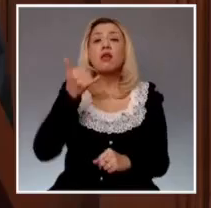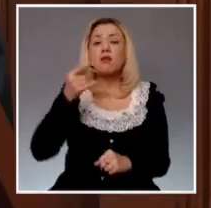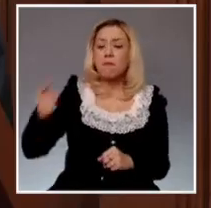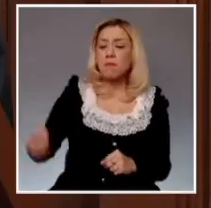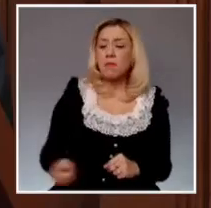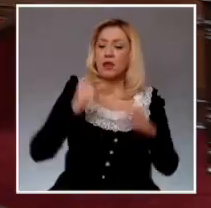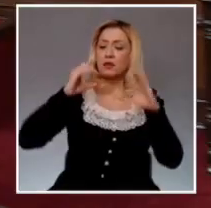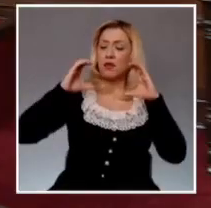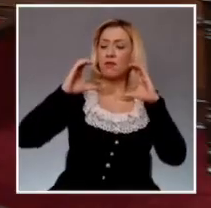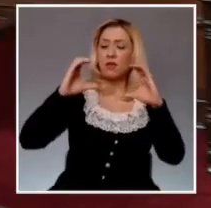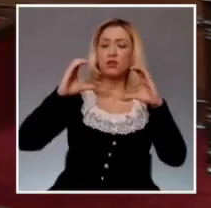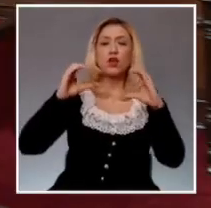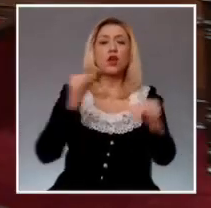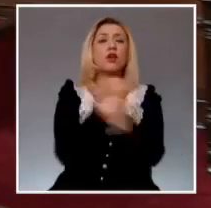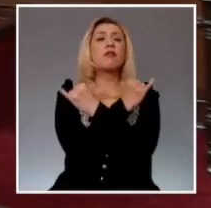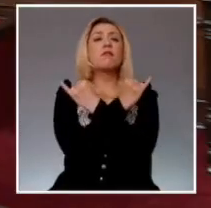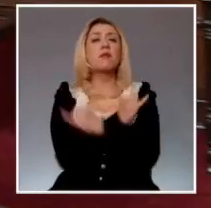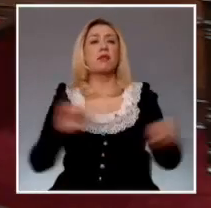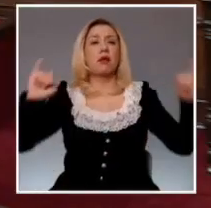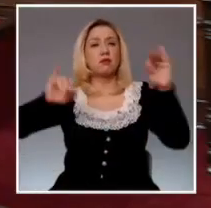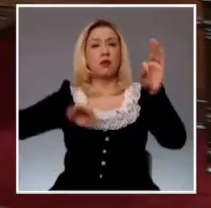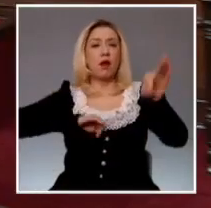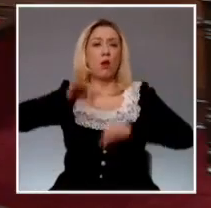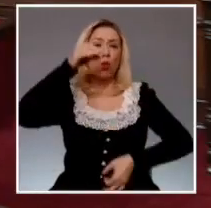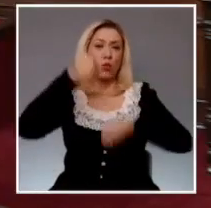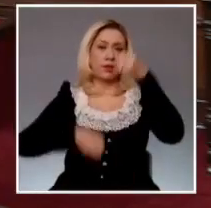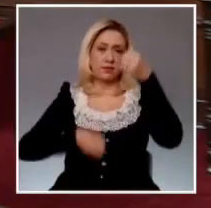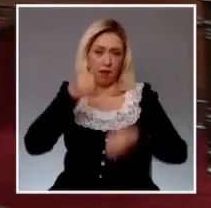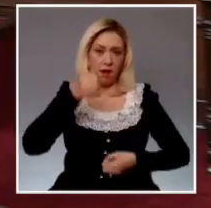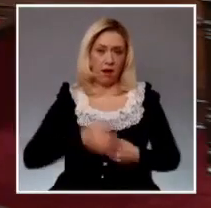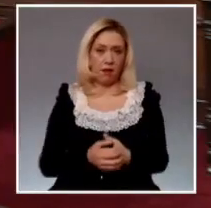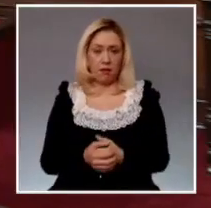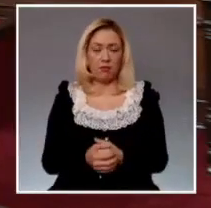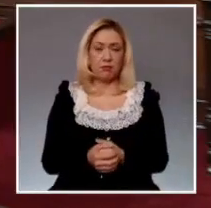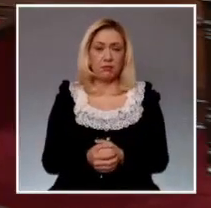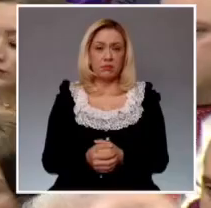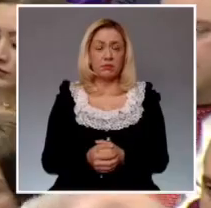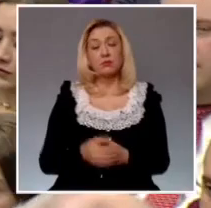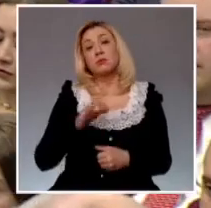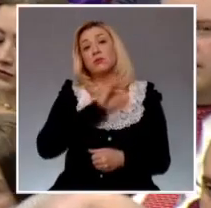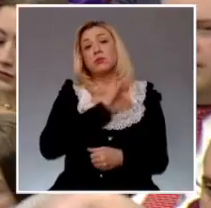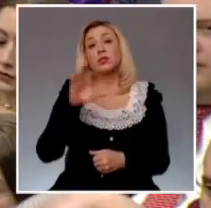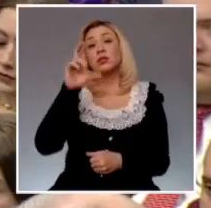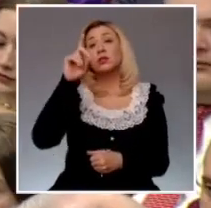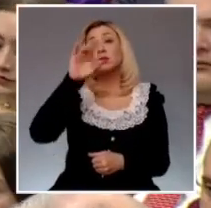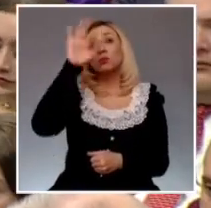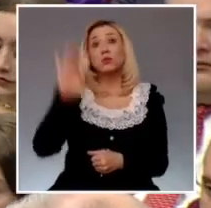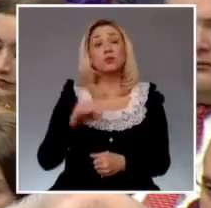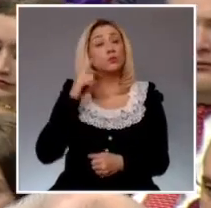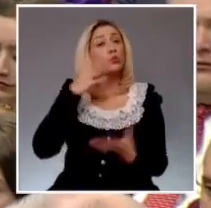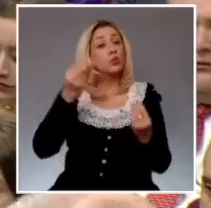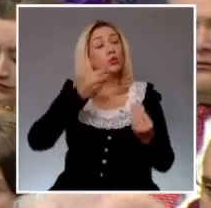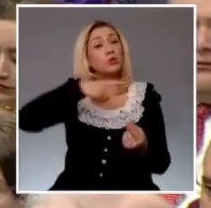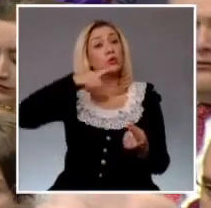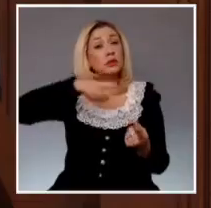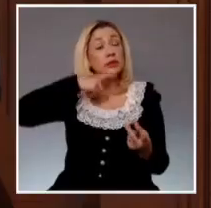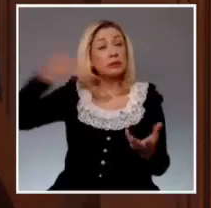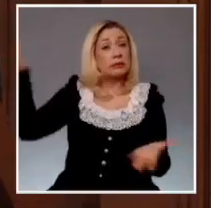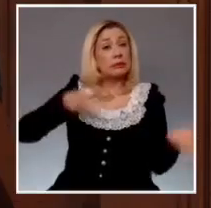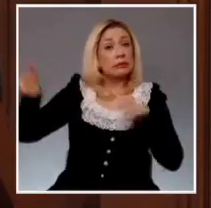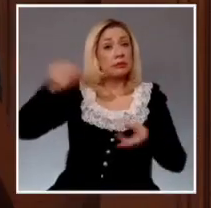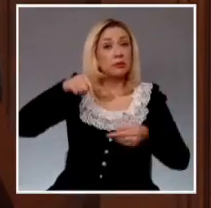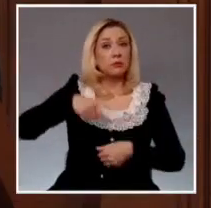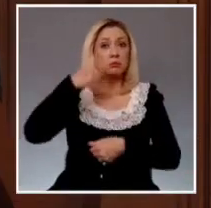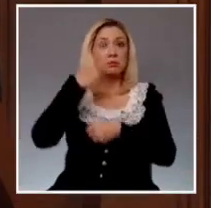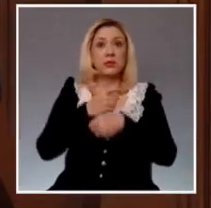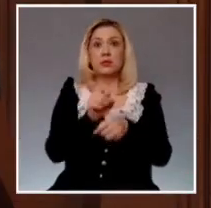independencia judicial. Informó que durante este año se incrementaron 30% los asuntos que llegaron a la primera sala de la Corte en